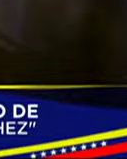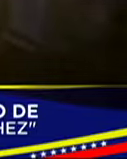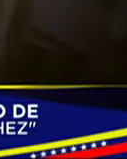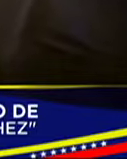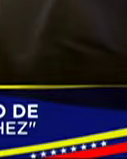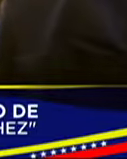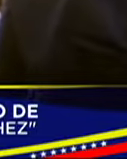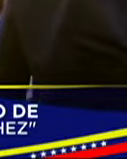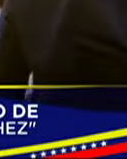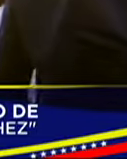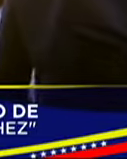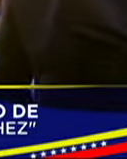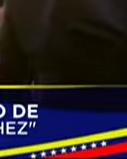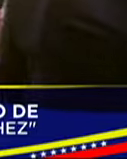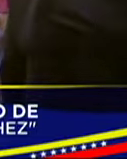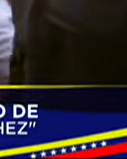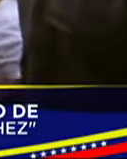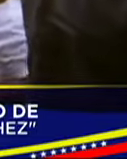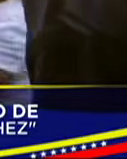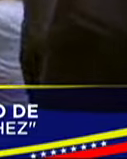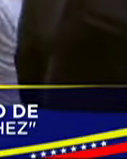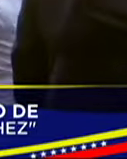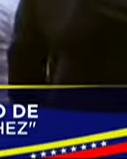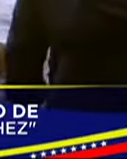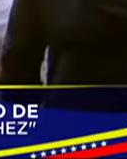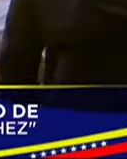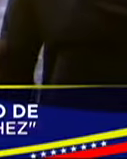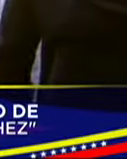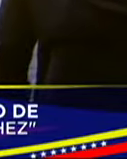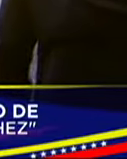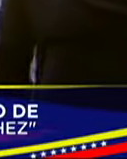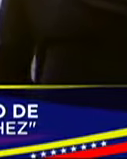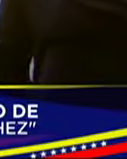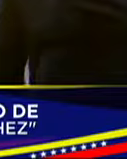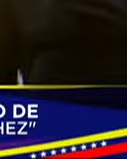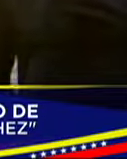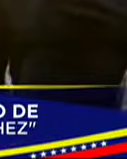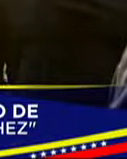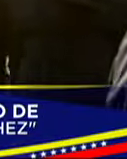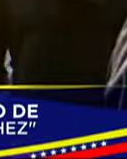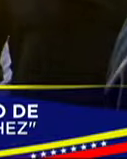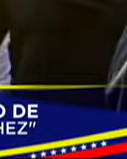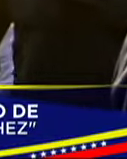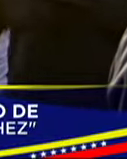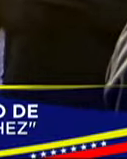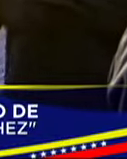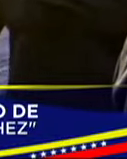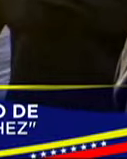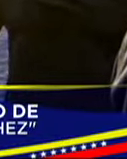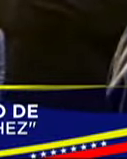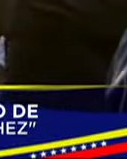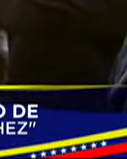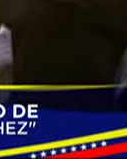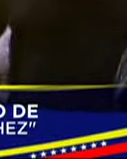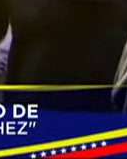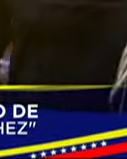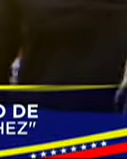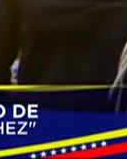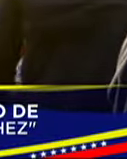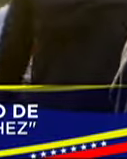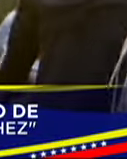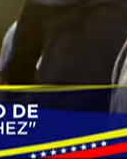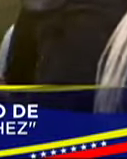Estado recientemente durante un acto celebrado también con la gran misión Venezuela Mujer, en compañía